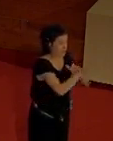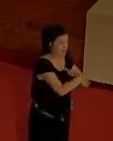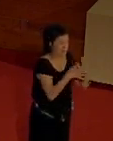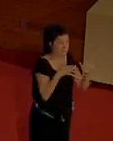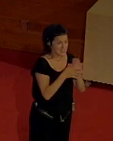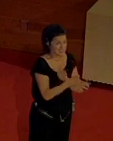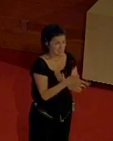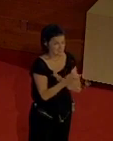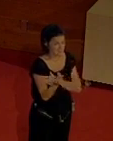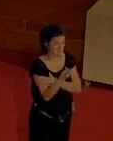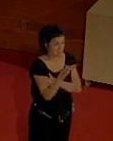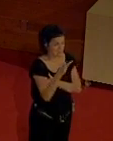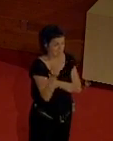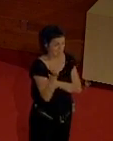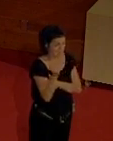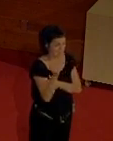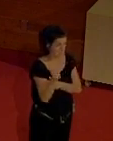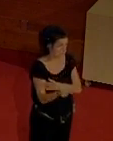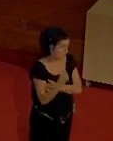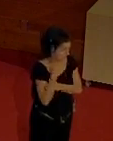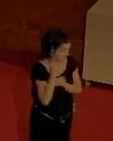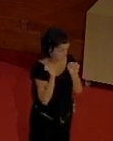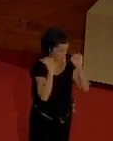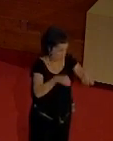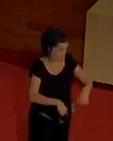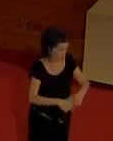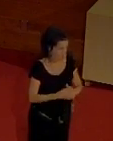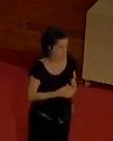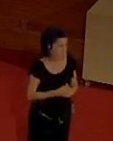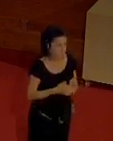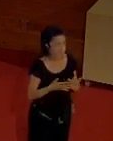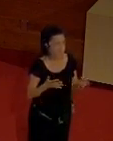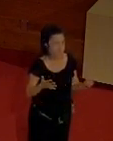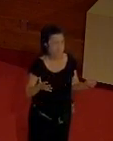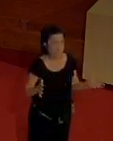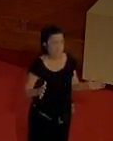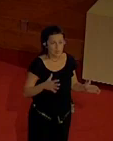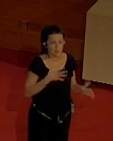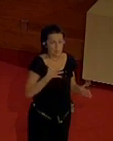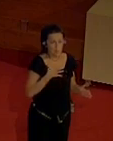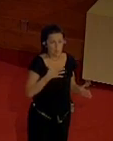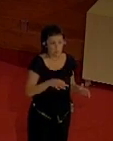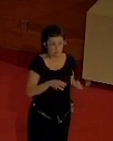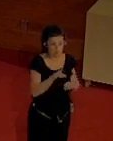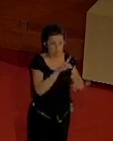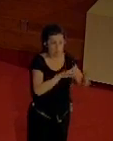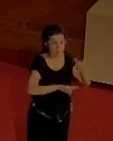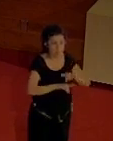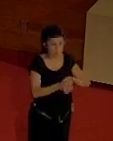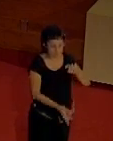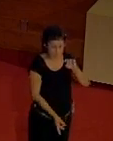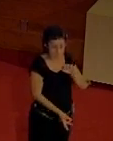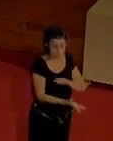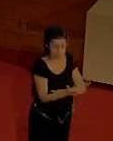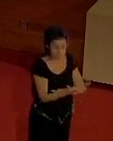de uno y de otro lo cual no quiere decir que no vayan a provocar problemas que por interposición